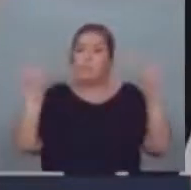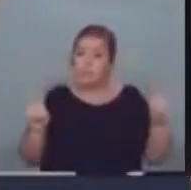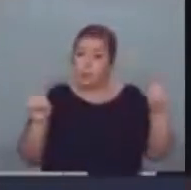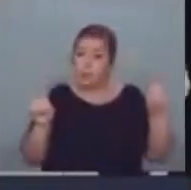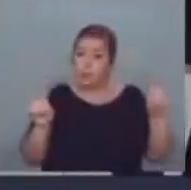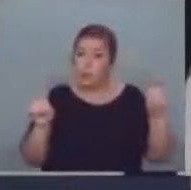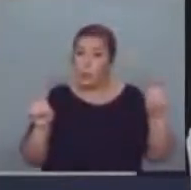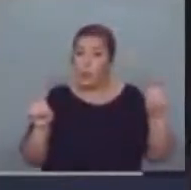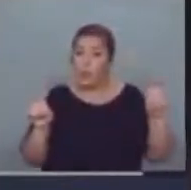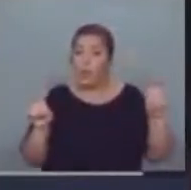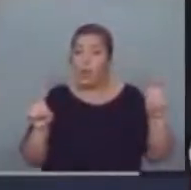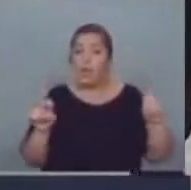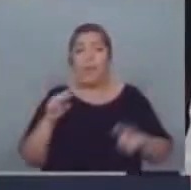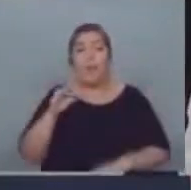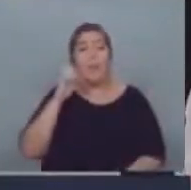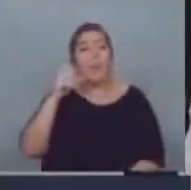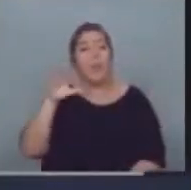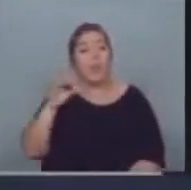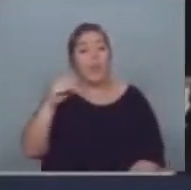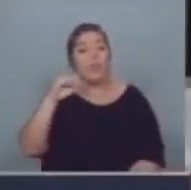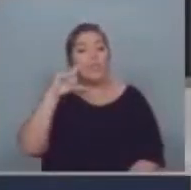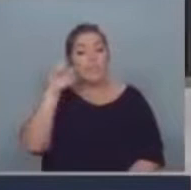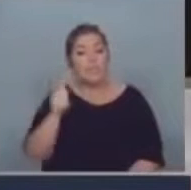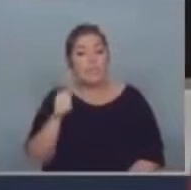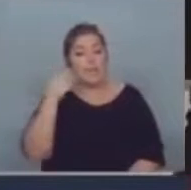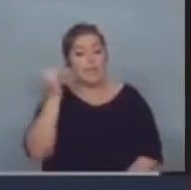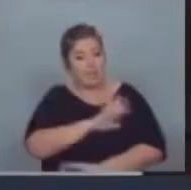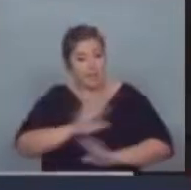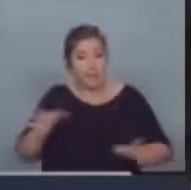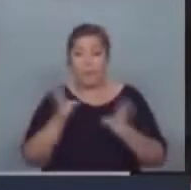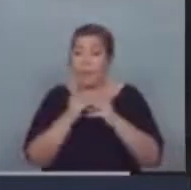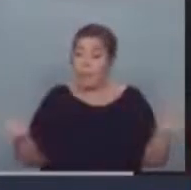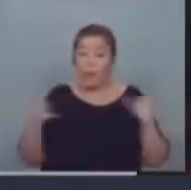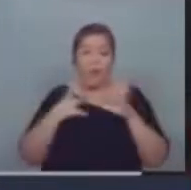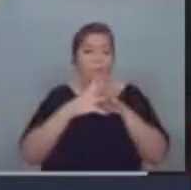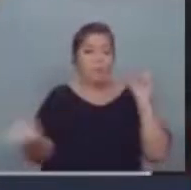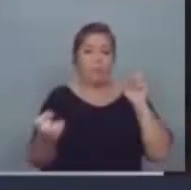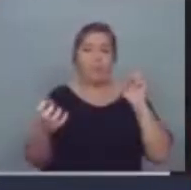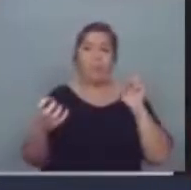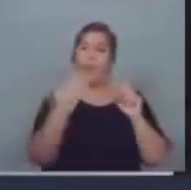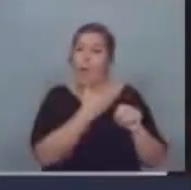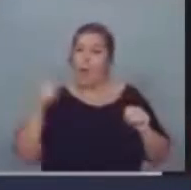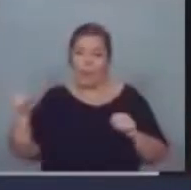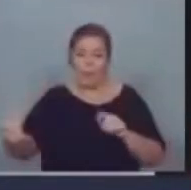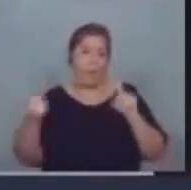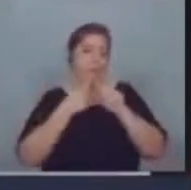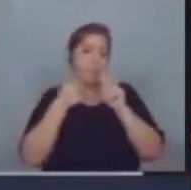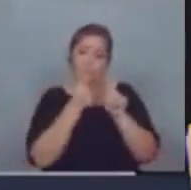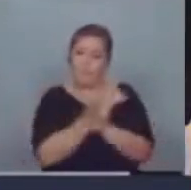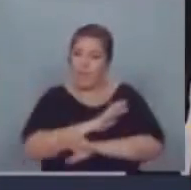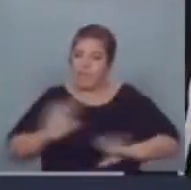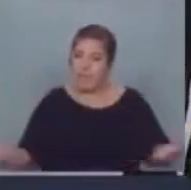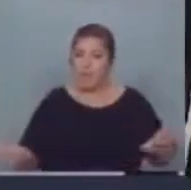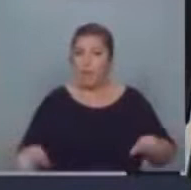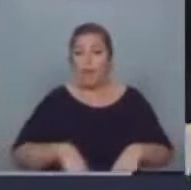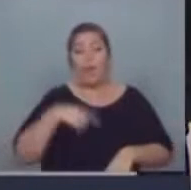Chiesa, ya salió directamente con los tapones de punta. Dijo, se terminó la relación con el gobierno, se terminó el romance. Fue otra